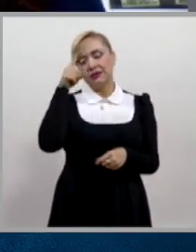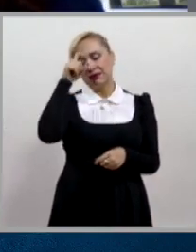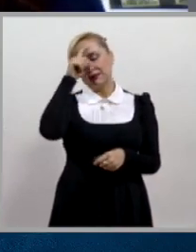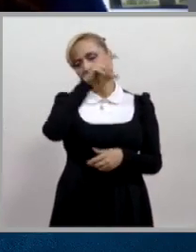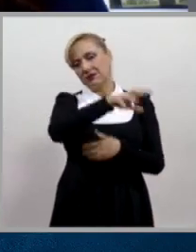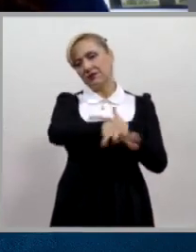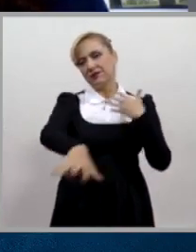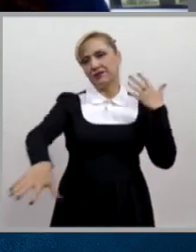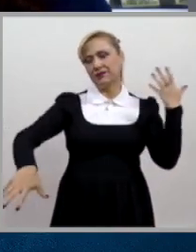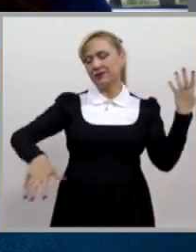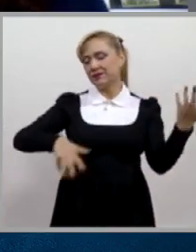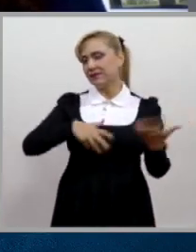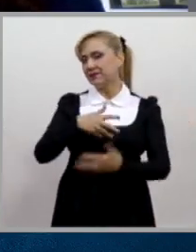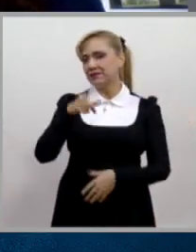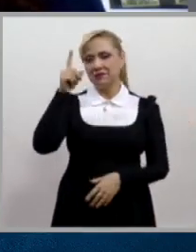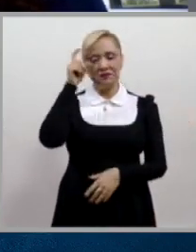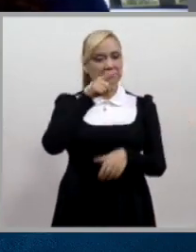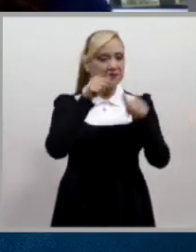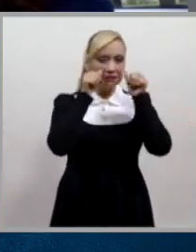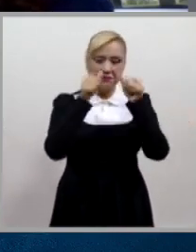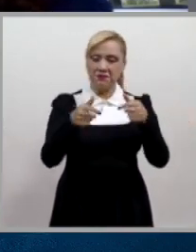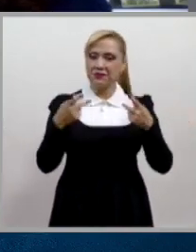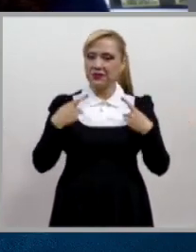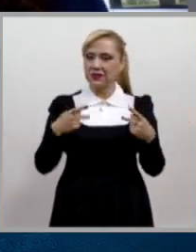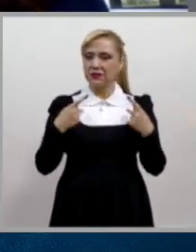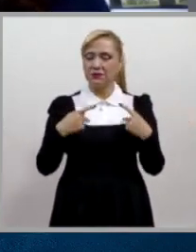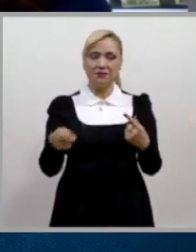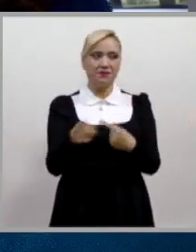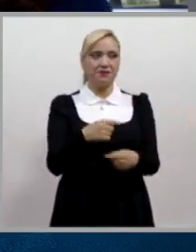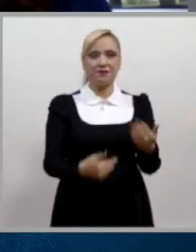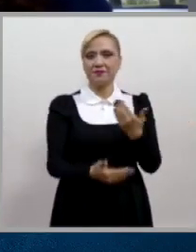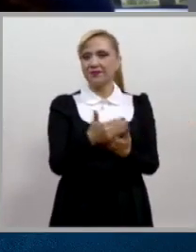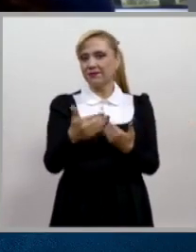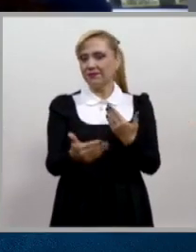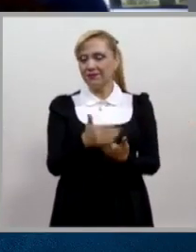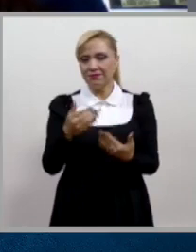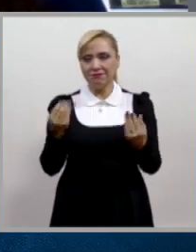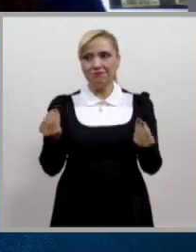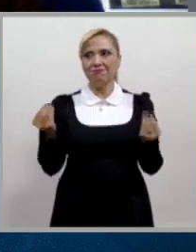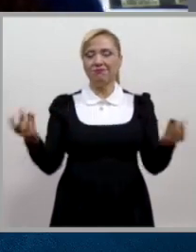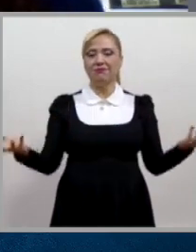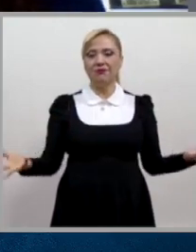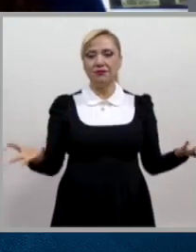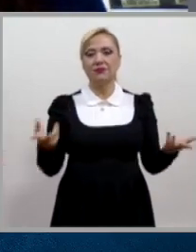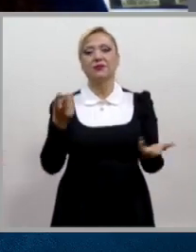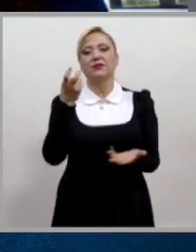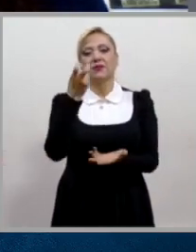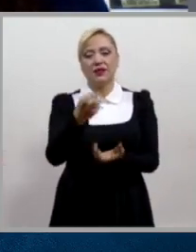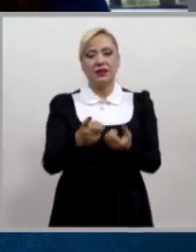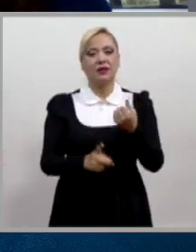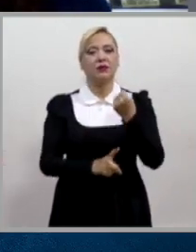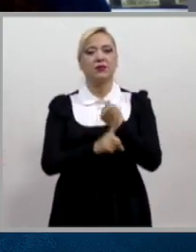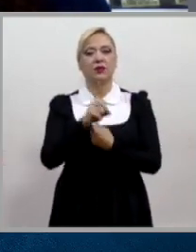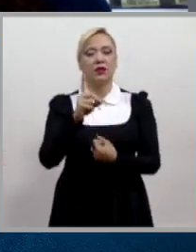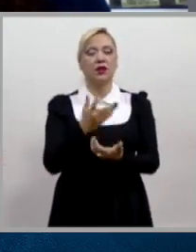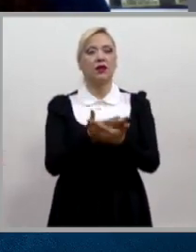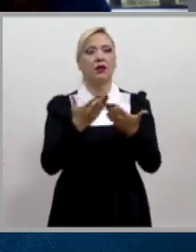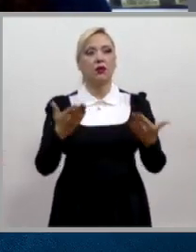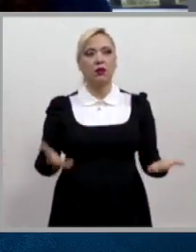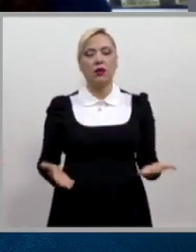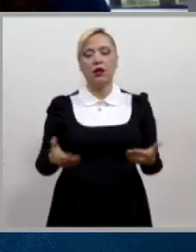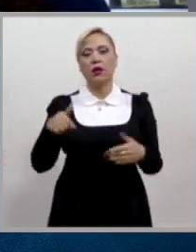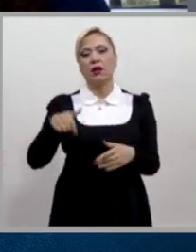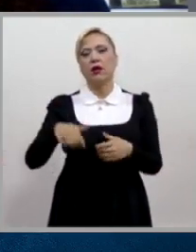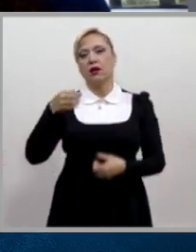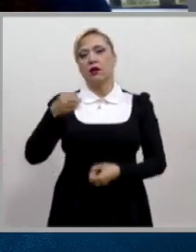más preocupante en el acceso a la justicia. Lo que estamos viendo es la consecuencia de que se ha fortalecido mucho al